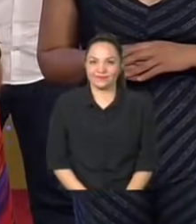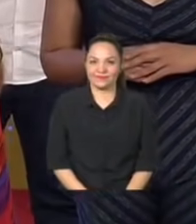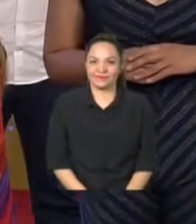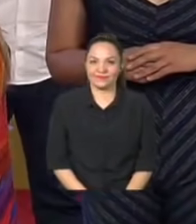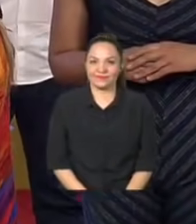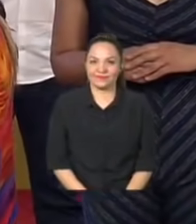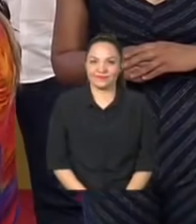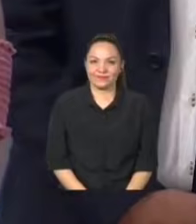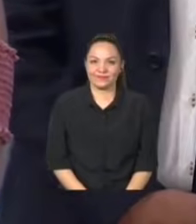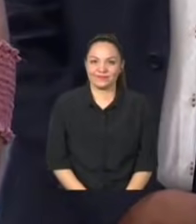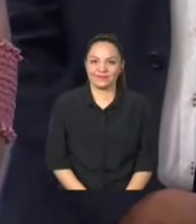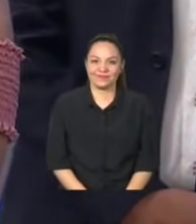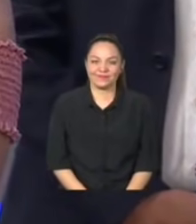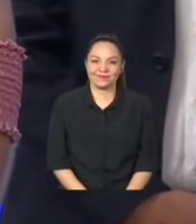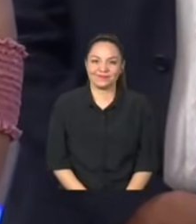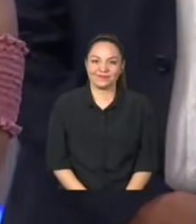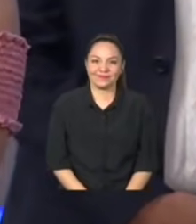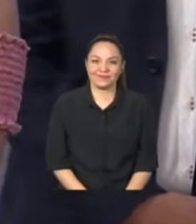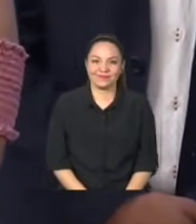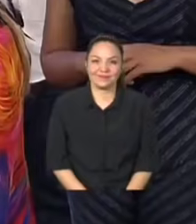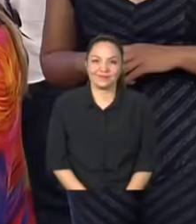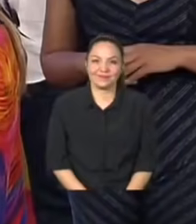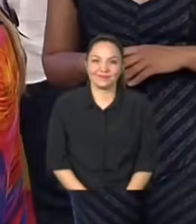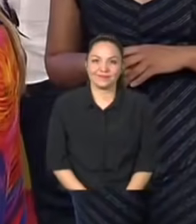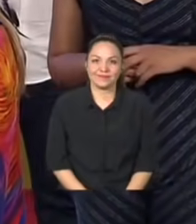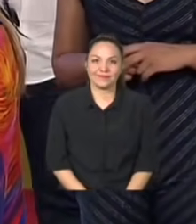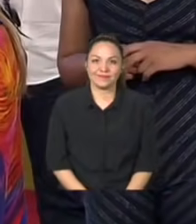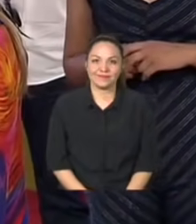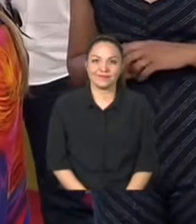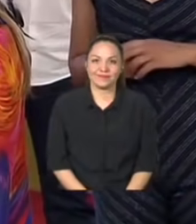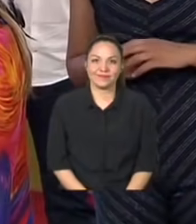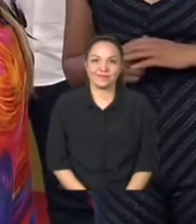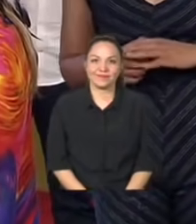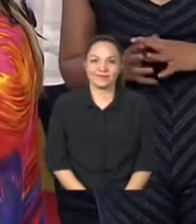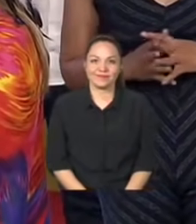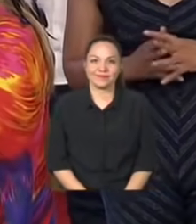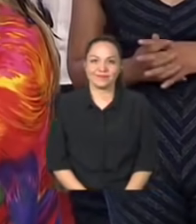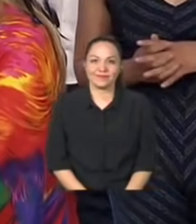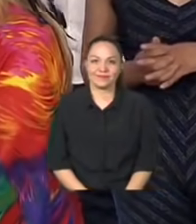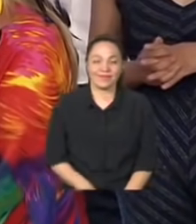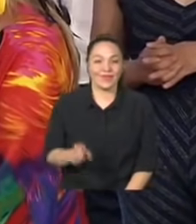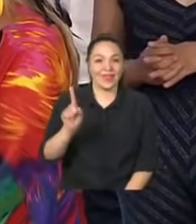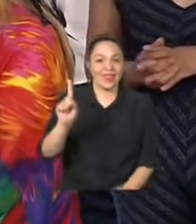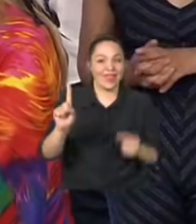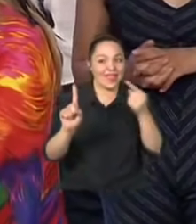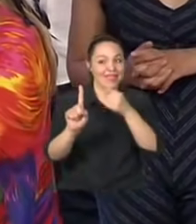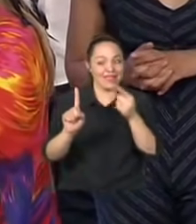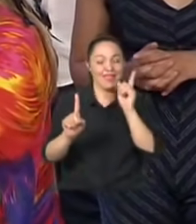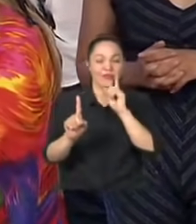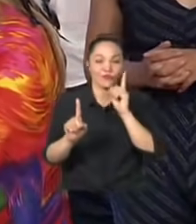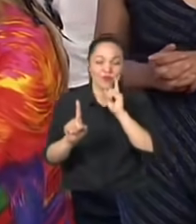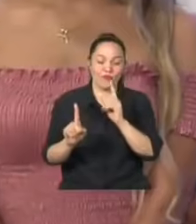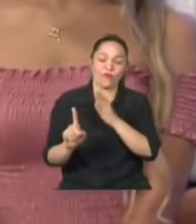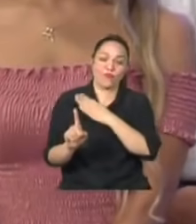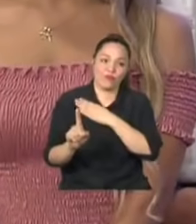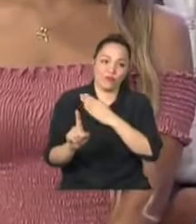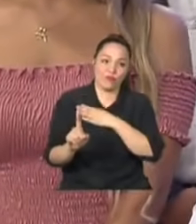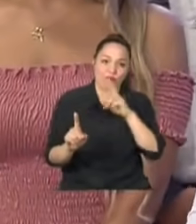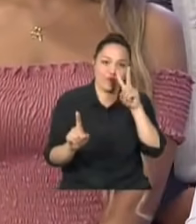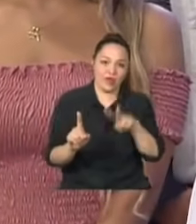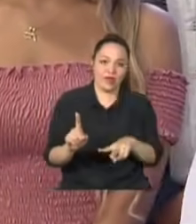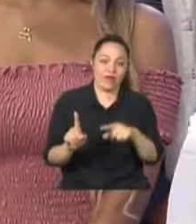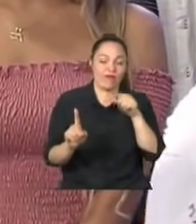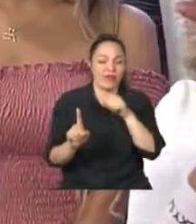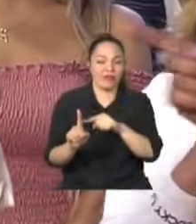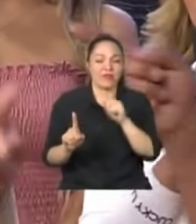tengo que confiar. No aguantas todo, Connie. No pasa nada. Es una mujer de buen corazón. Es una mujer que busca